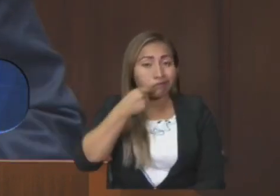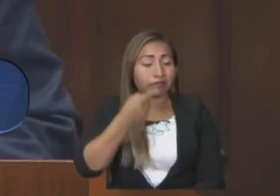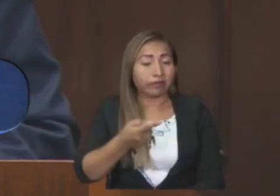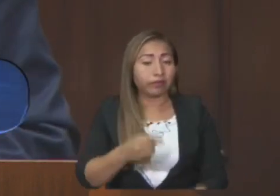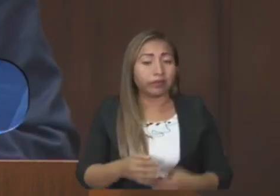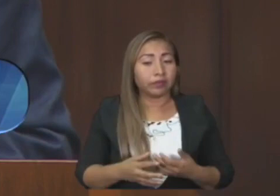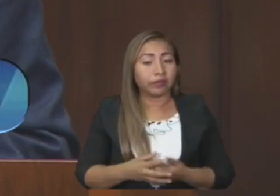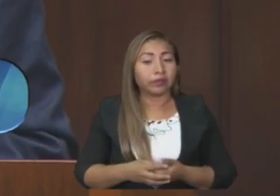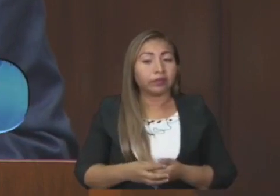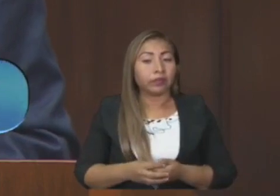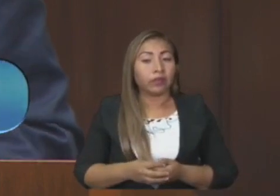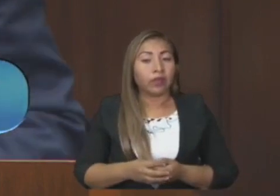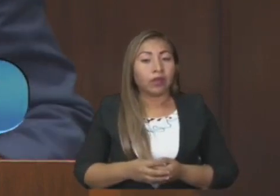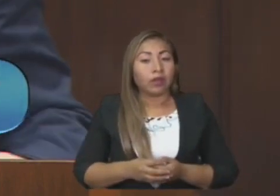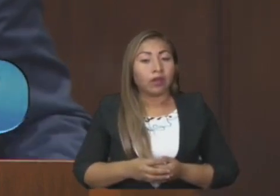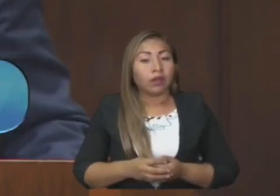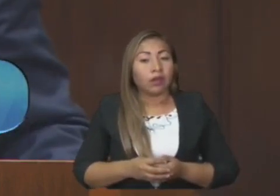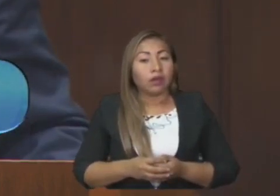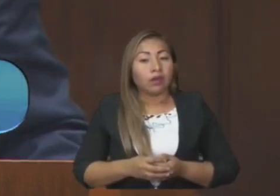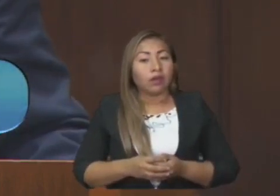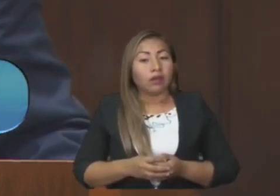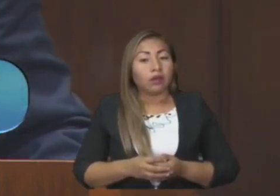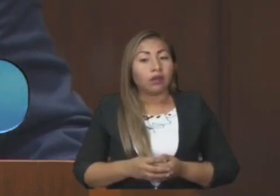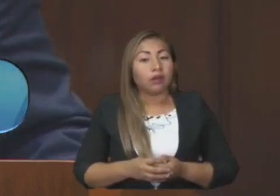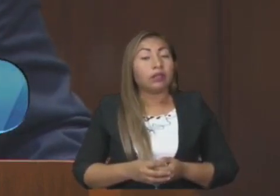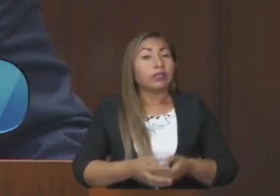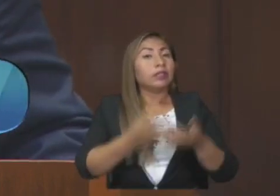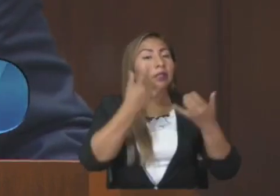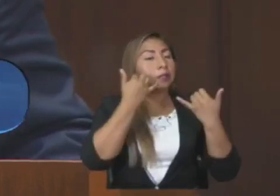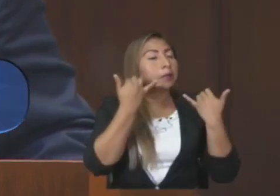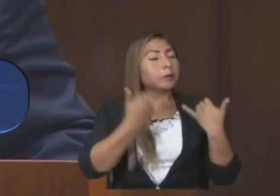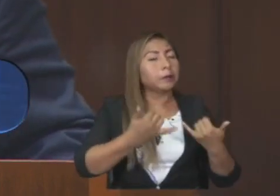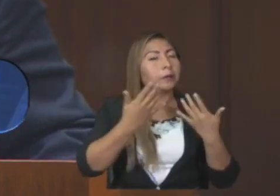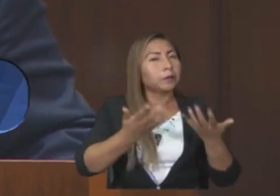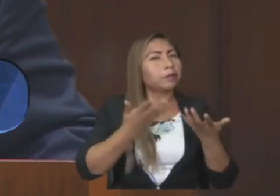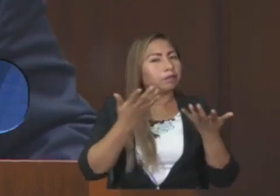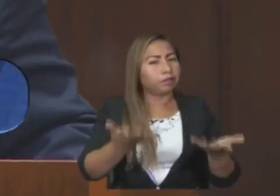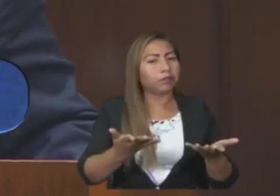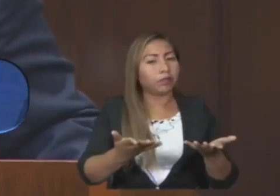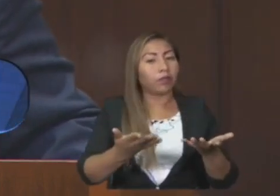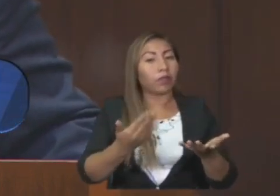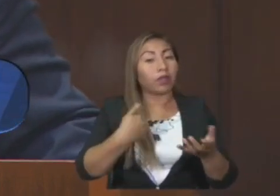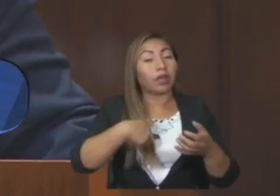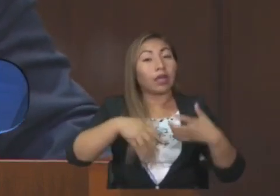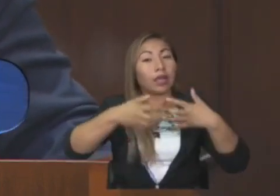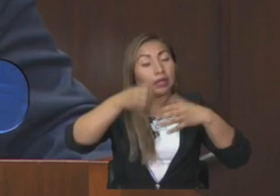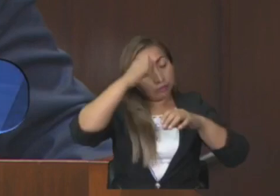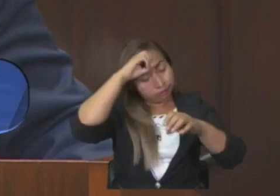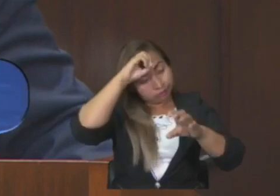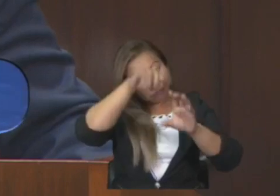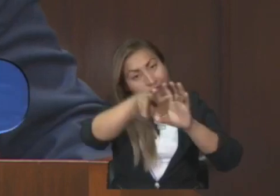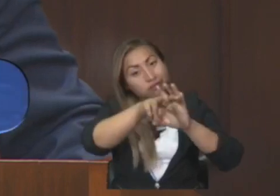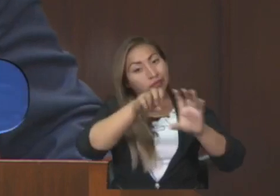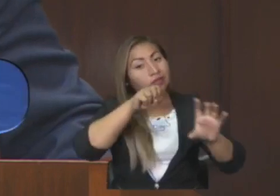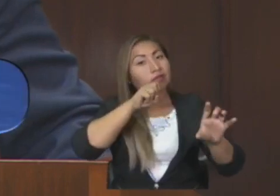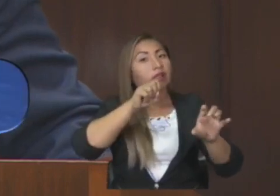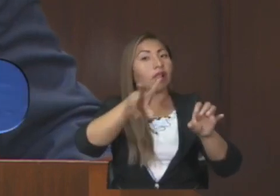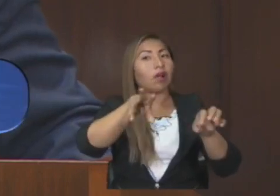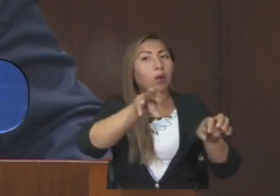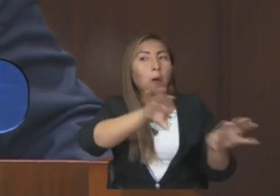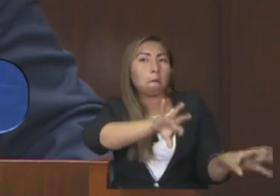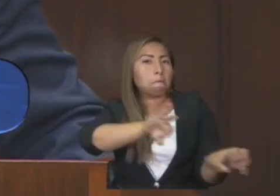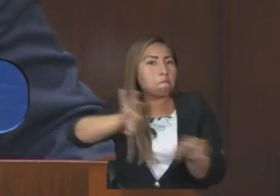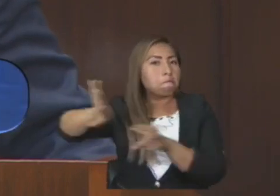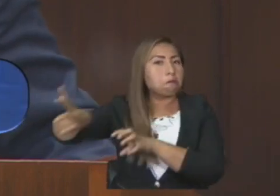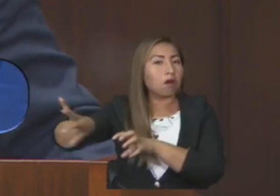En síntesis, en estos momentos, Minera Panamá ha rechazado el borrador del contrato que fue presentado